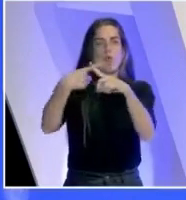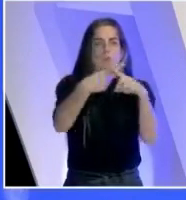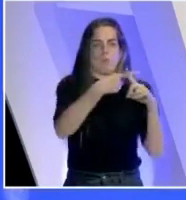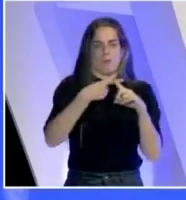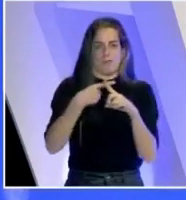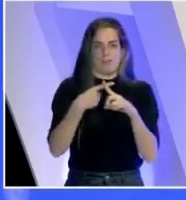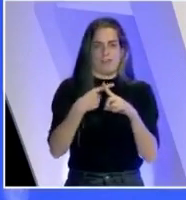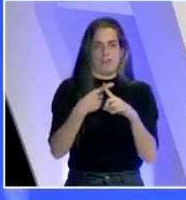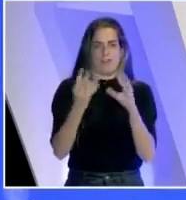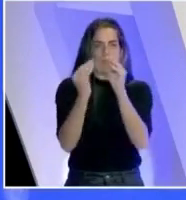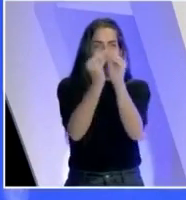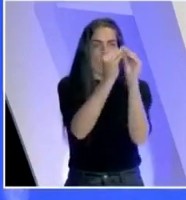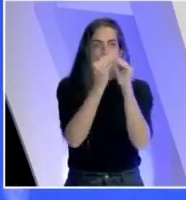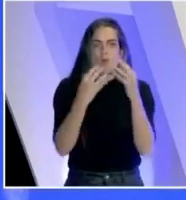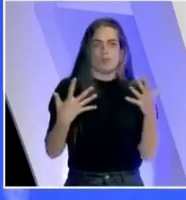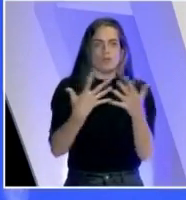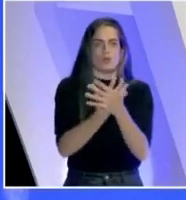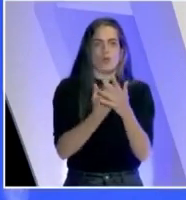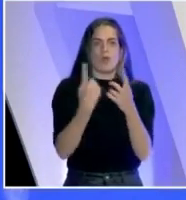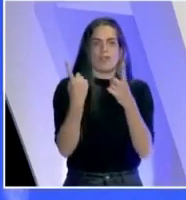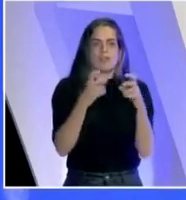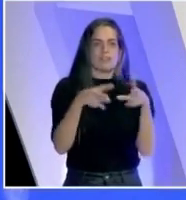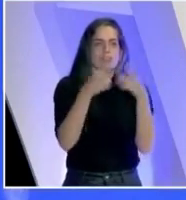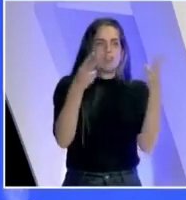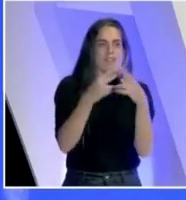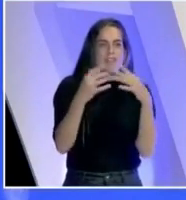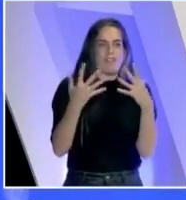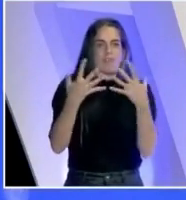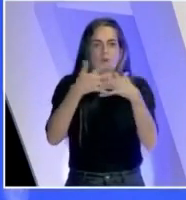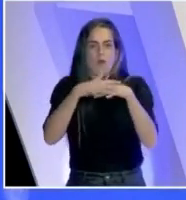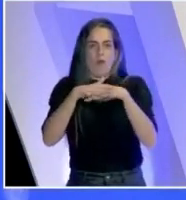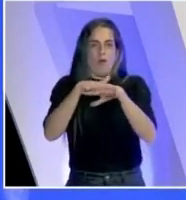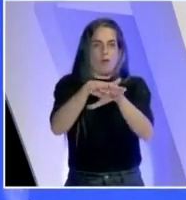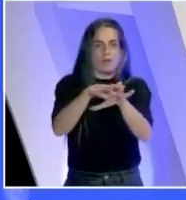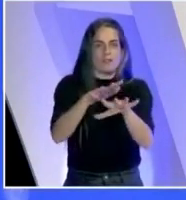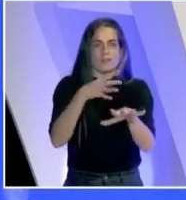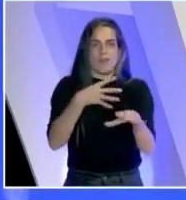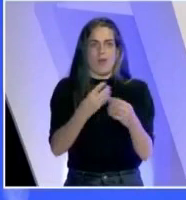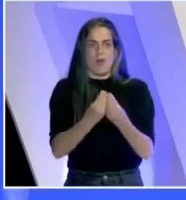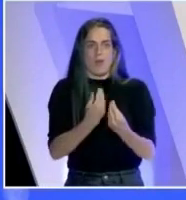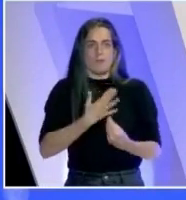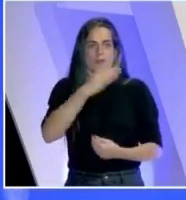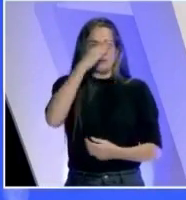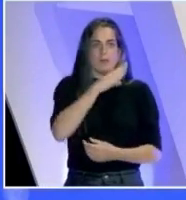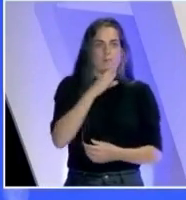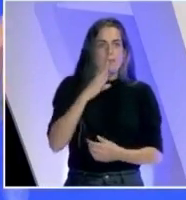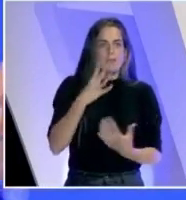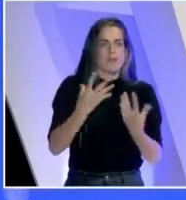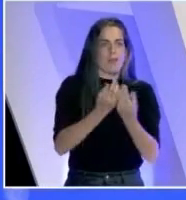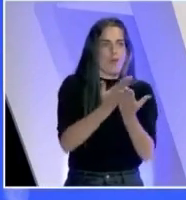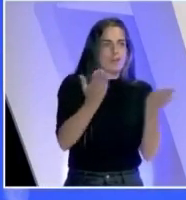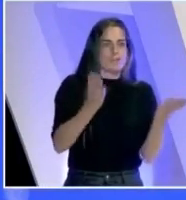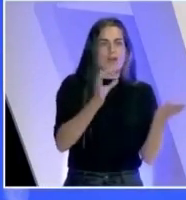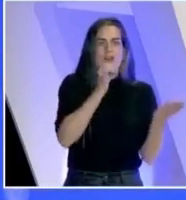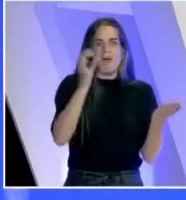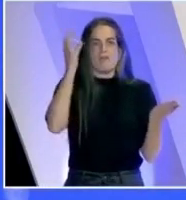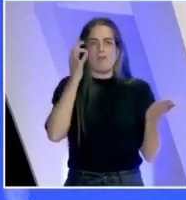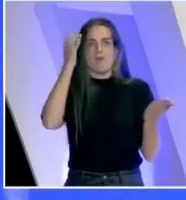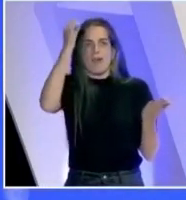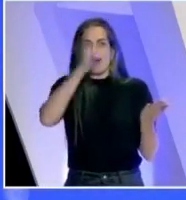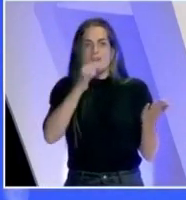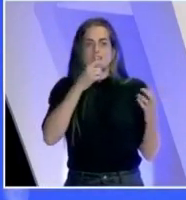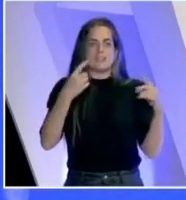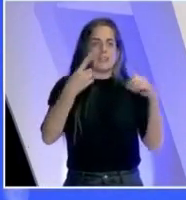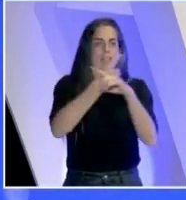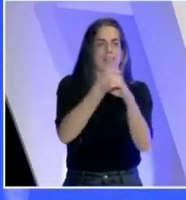fue cohesionar a la sociedad de nuestros padres, de nuestras madres, de nuestros abuelos y de nuestras abuelas. Les permitió, en definitiva, navegar entre sus diferencias,